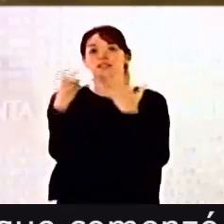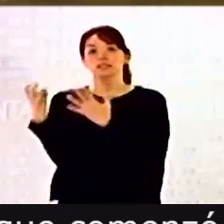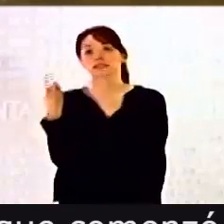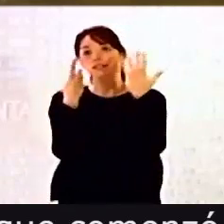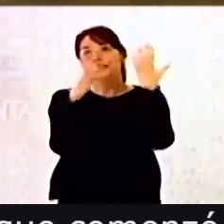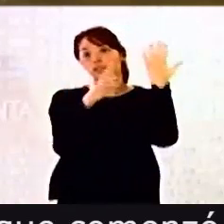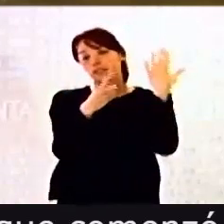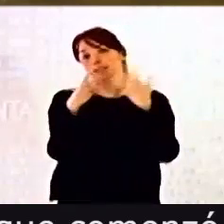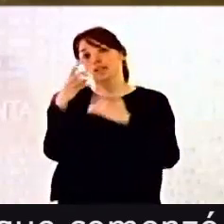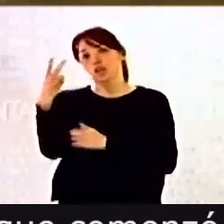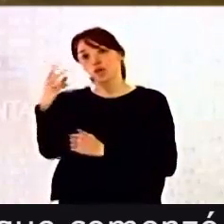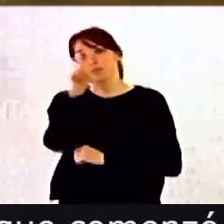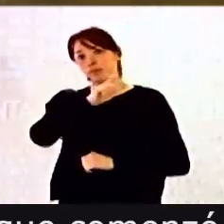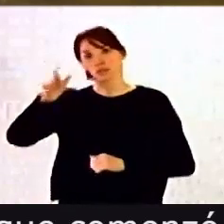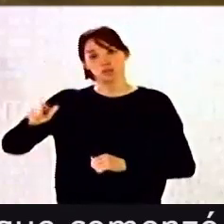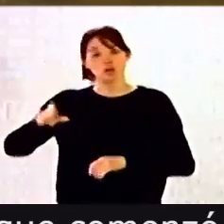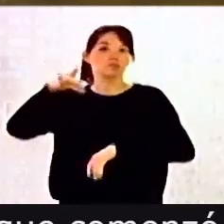2.762 personas,